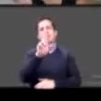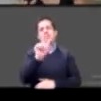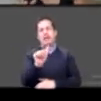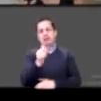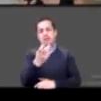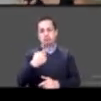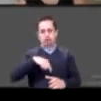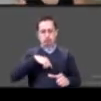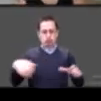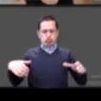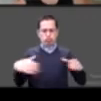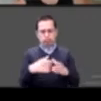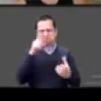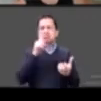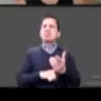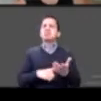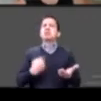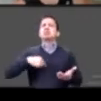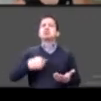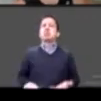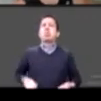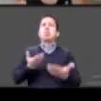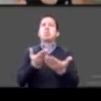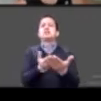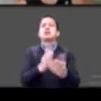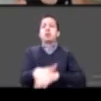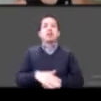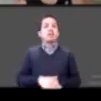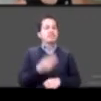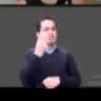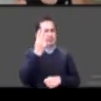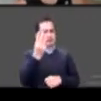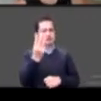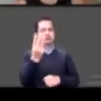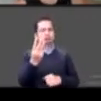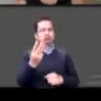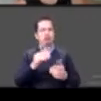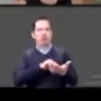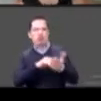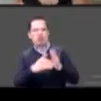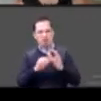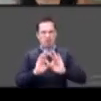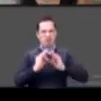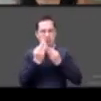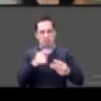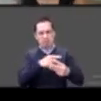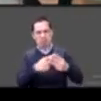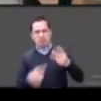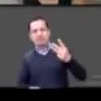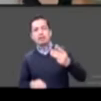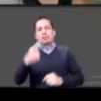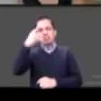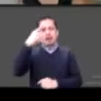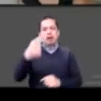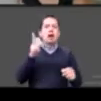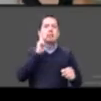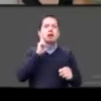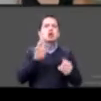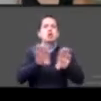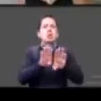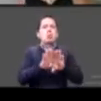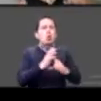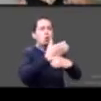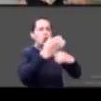emergente, sino esta comunidad de práctica y conocimiento pretende ser una forma distinta de resolver las cosas, de resolver los